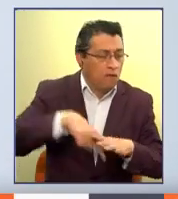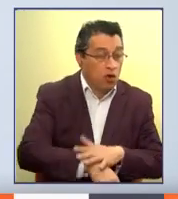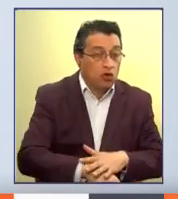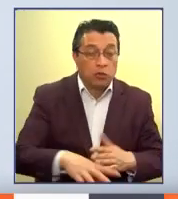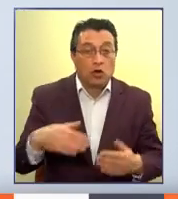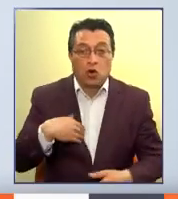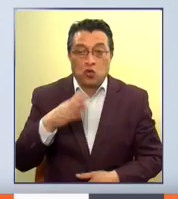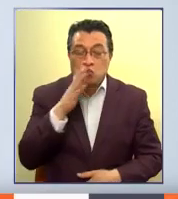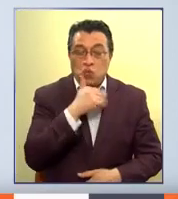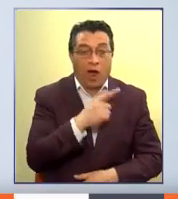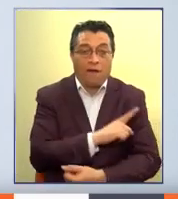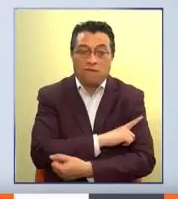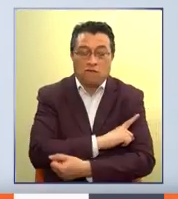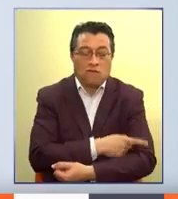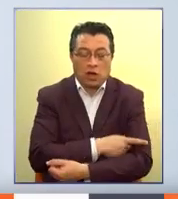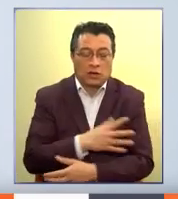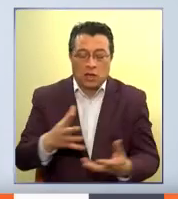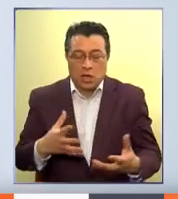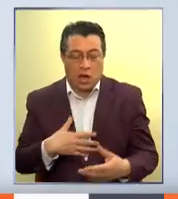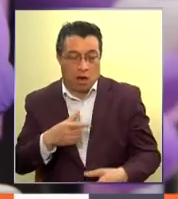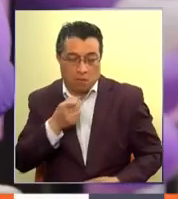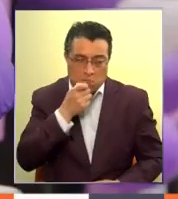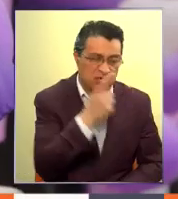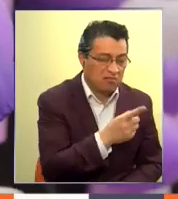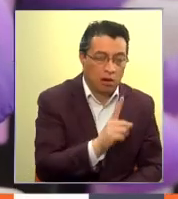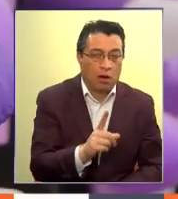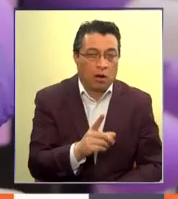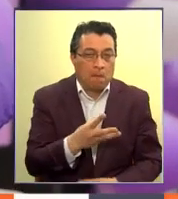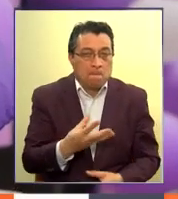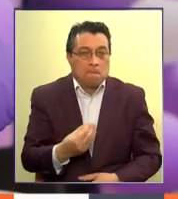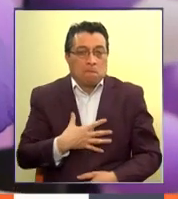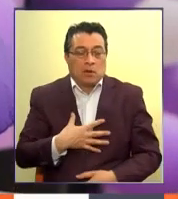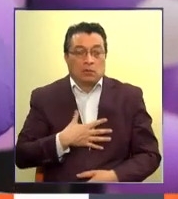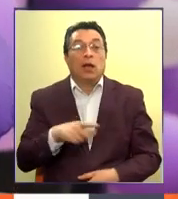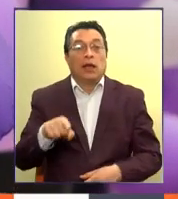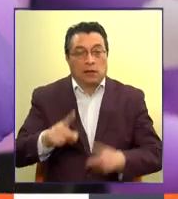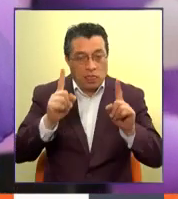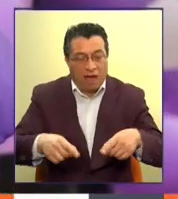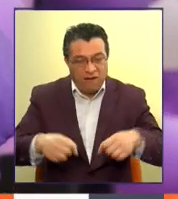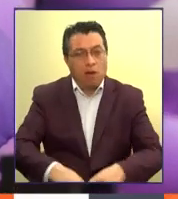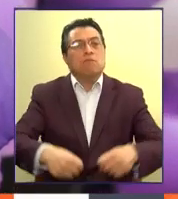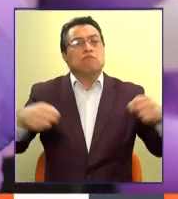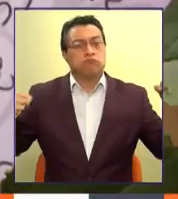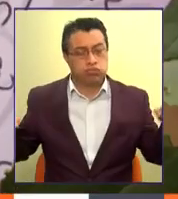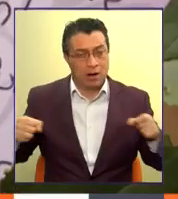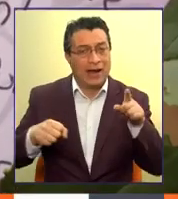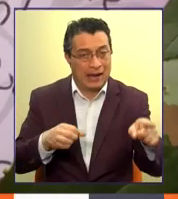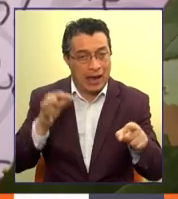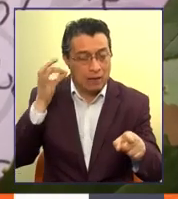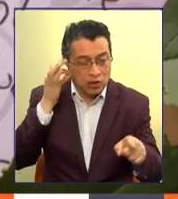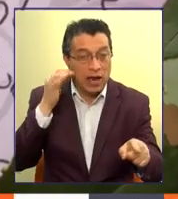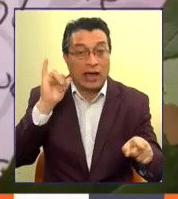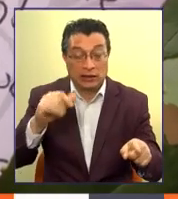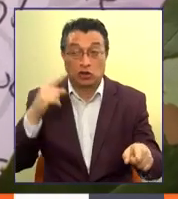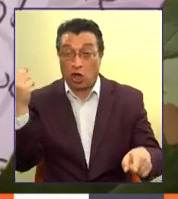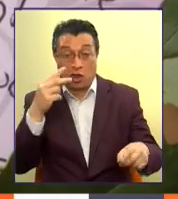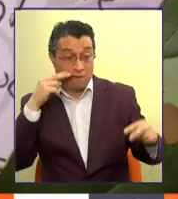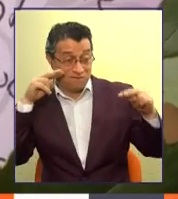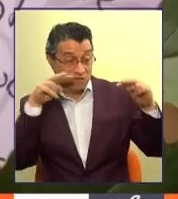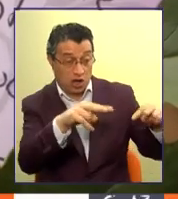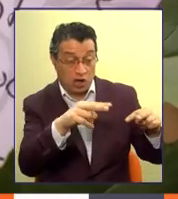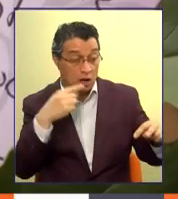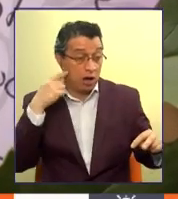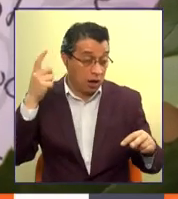fuerza anímica para ir a denunciar. Por eso el empoderamiento no debe ser de ella, sino de quienes ven esa violencia, la oyen,